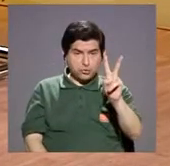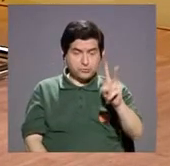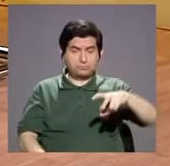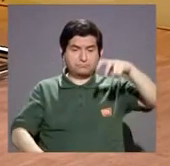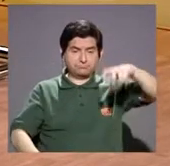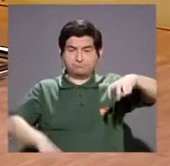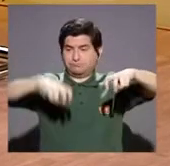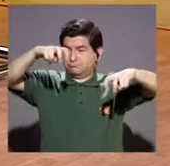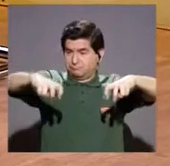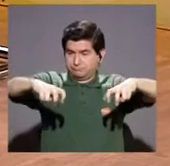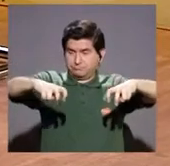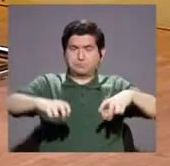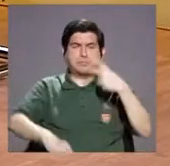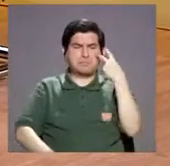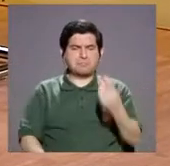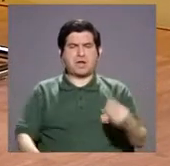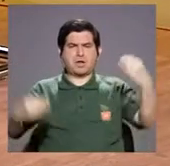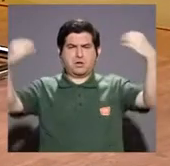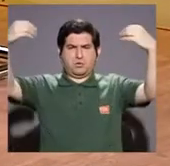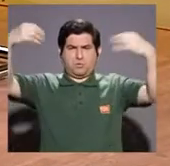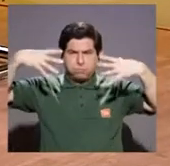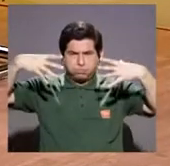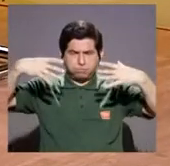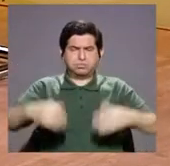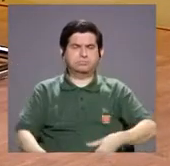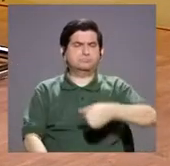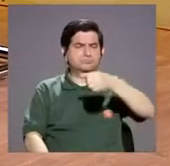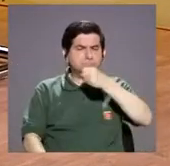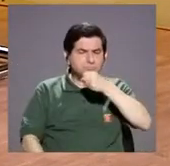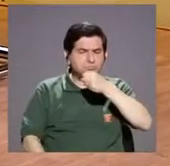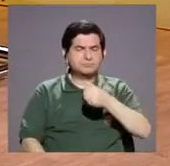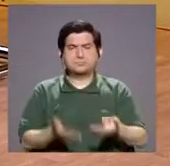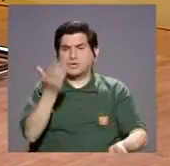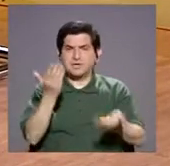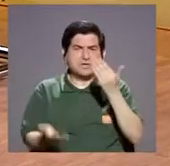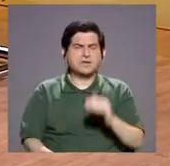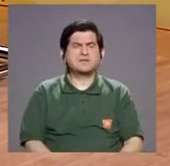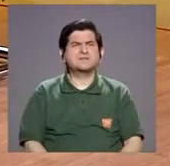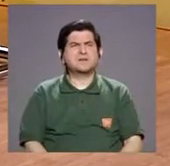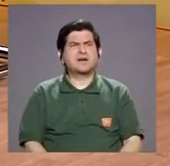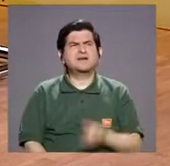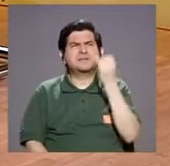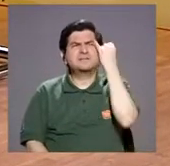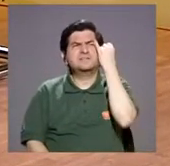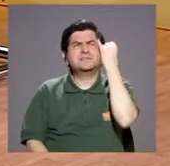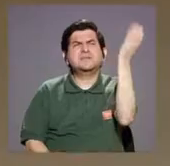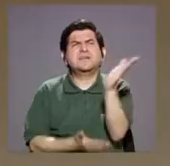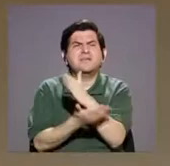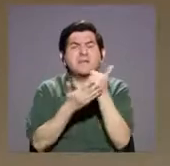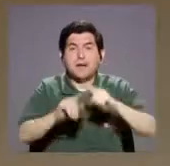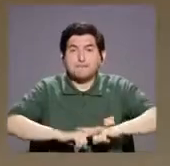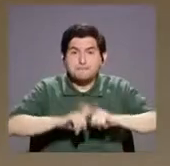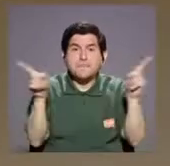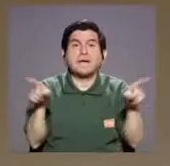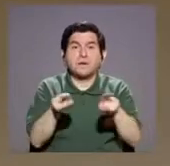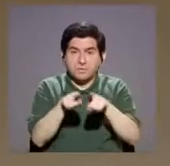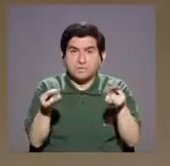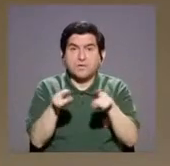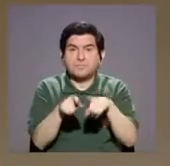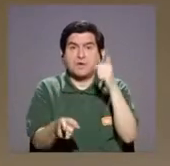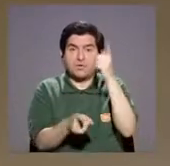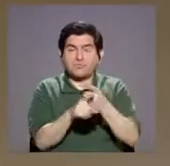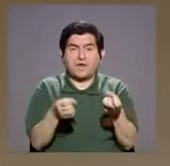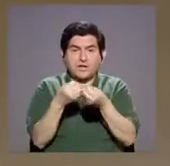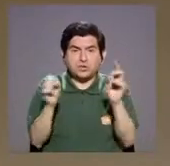y ver las luces y ver los micrófonos y de ahí puede inferir alguna cosa pero efectivamente sin